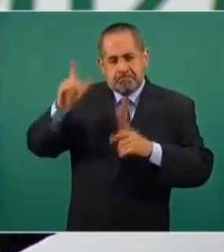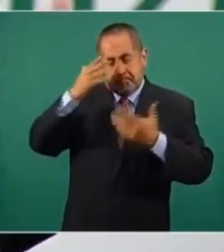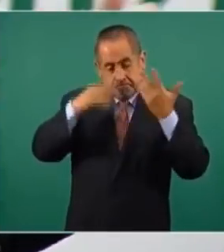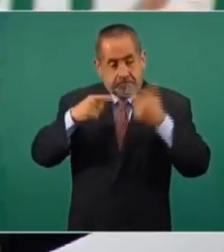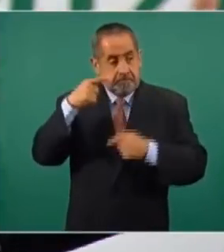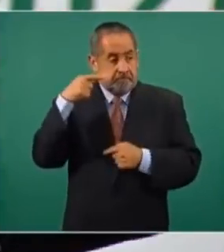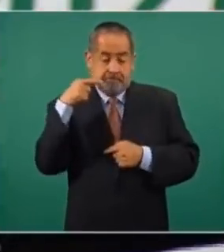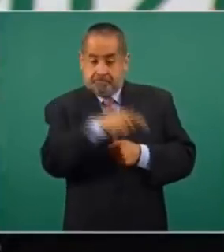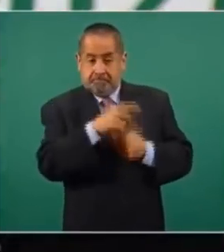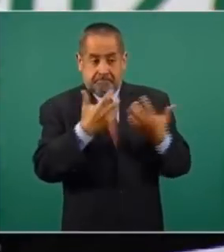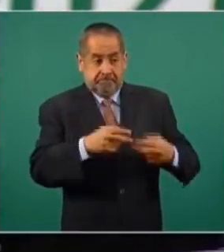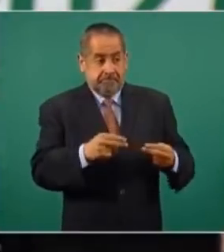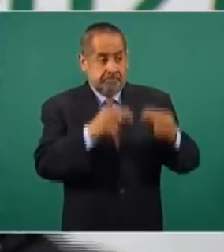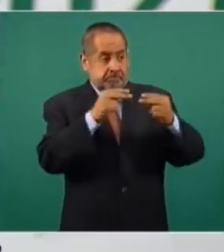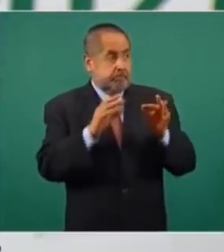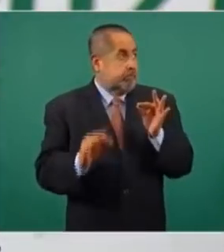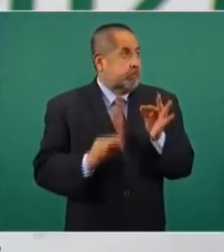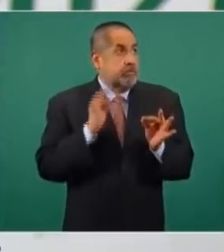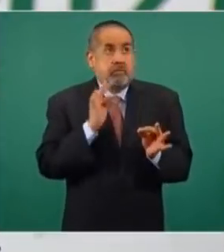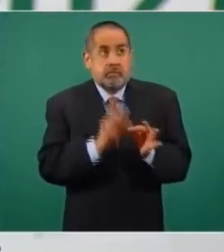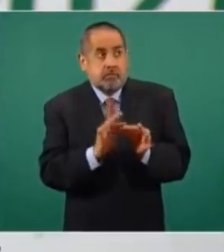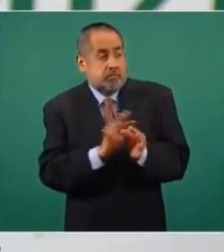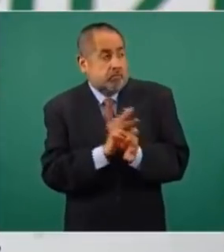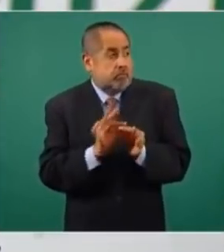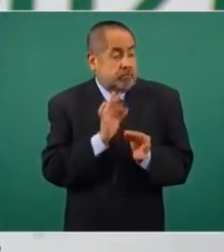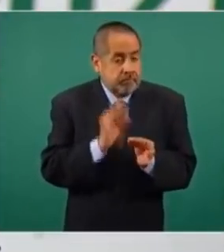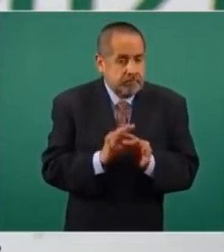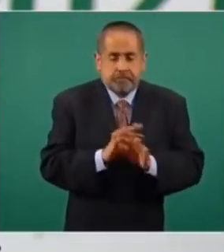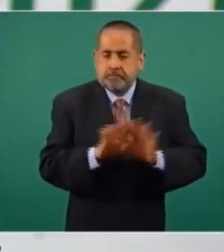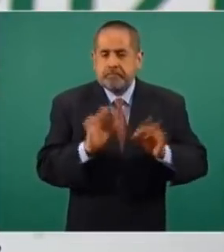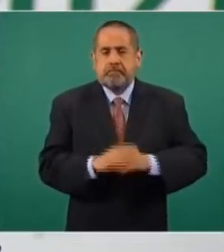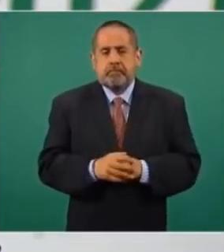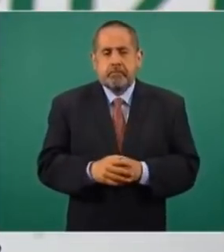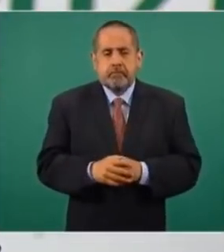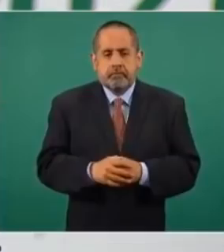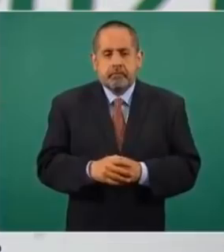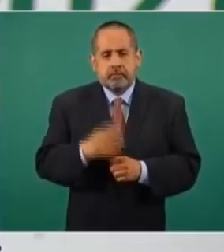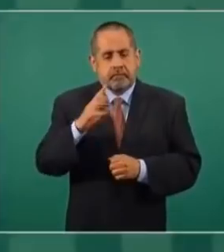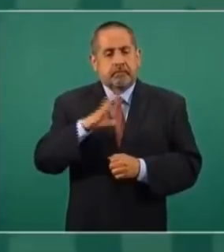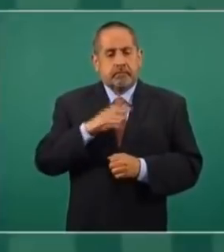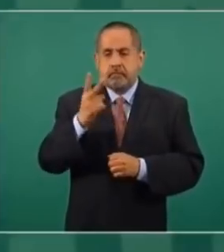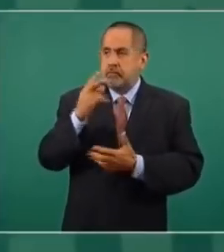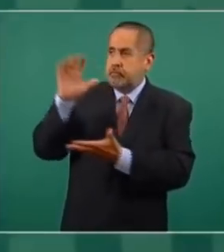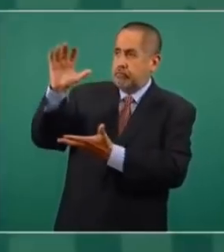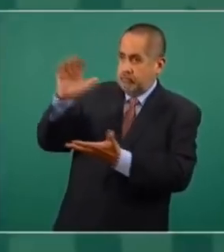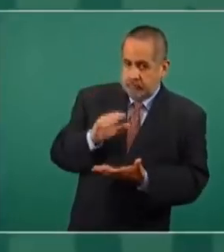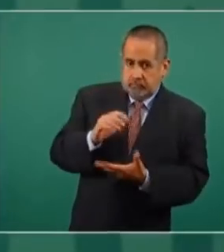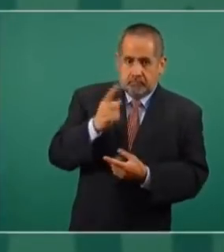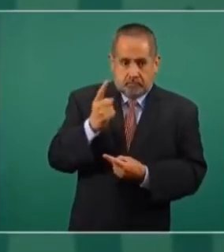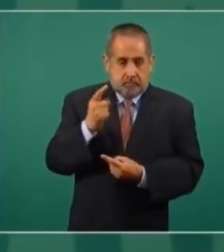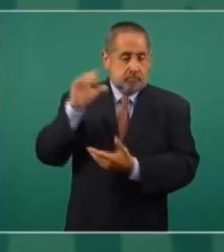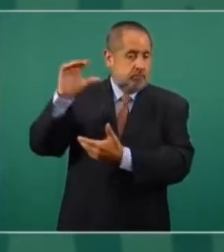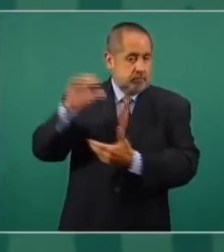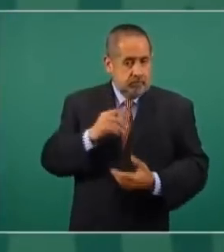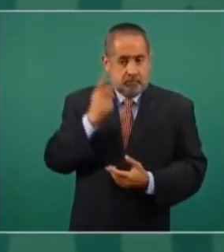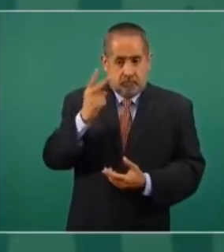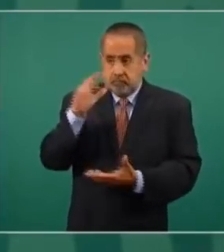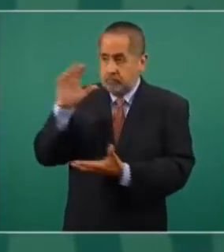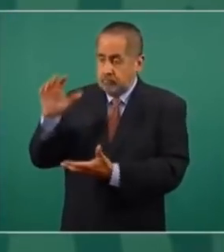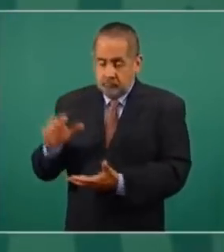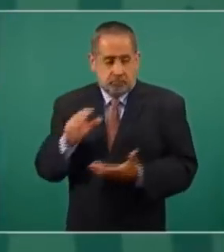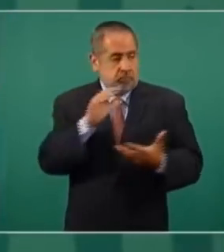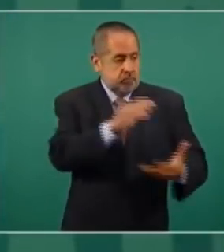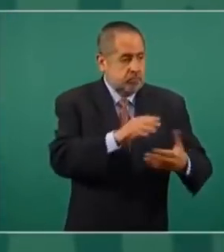planta tenga entonces las condiciones que acabo de describir. Bueno, ya van 2 embarques que se reciben, se hace un primer